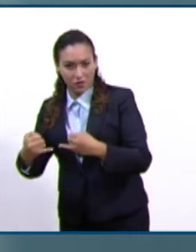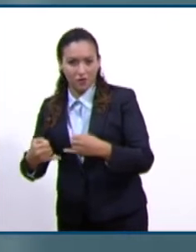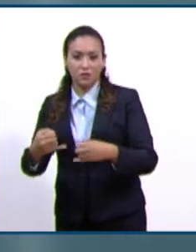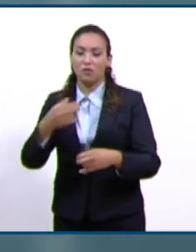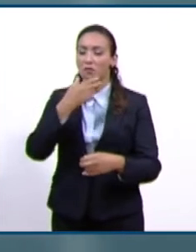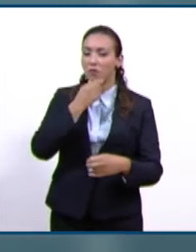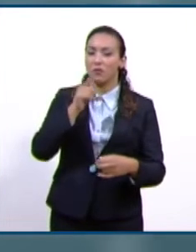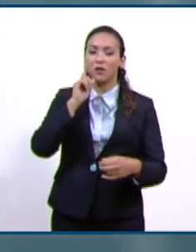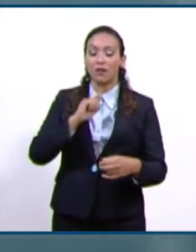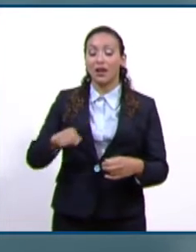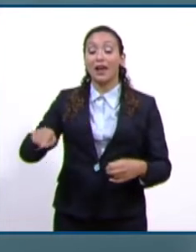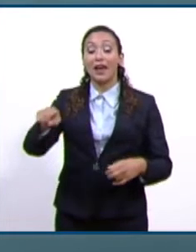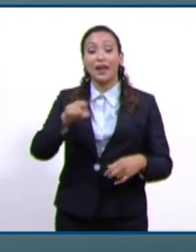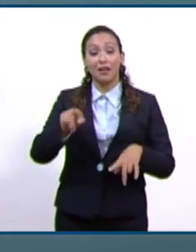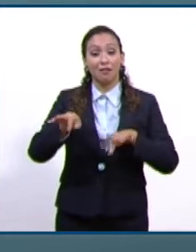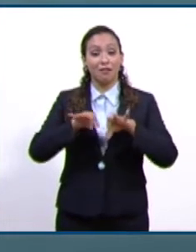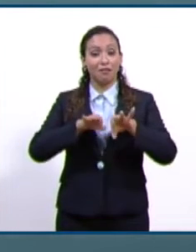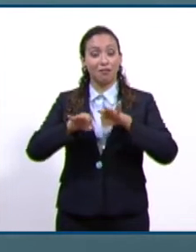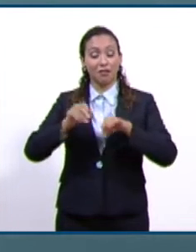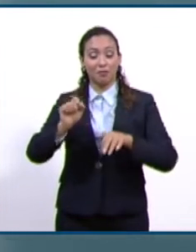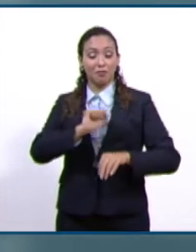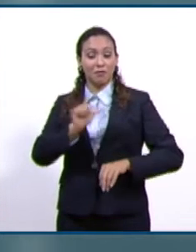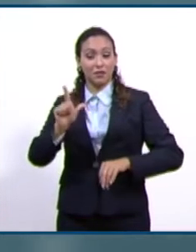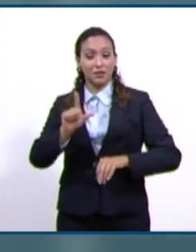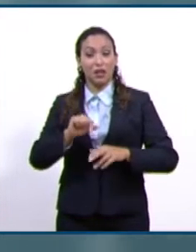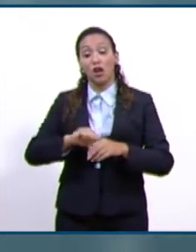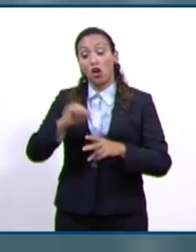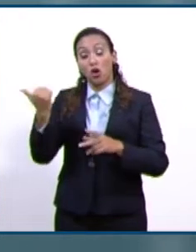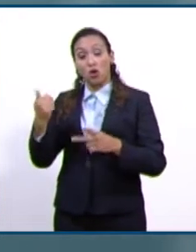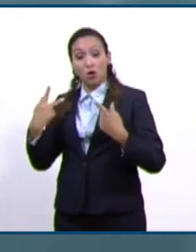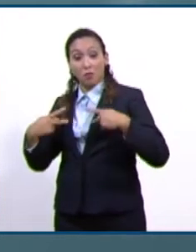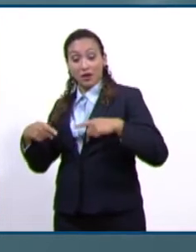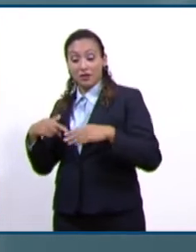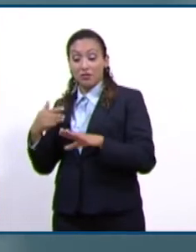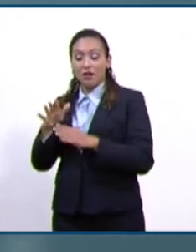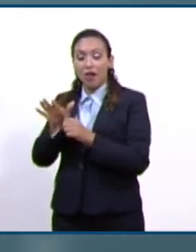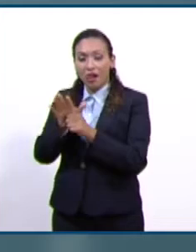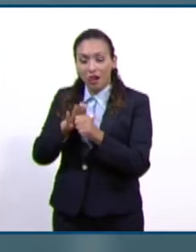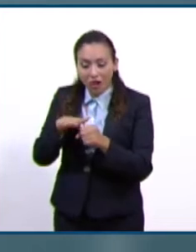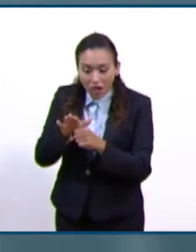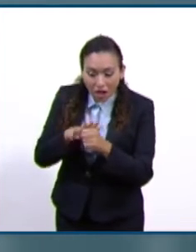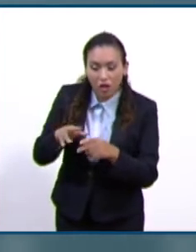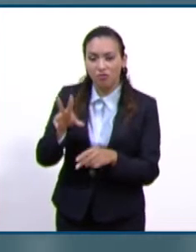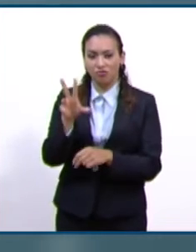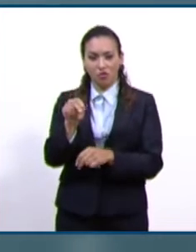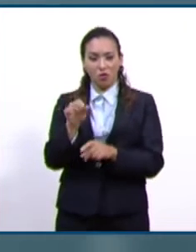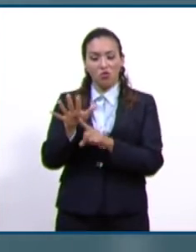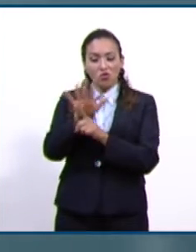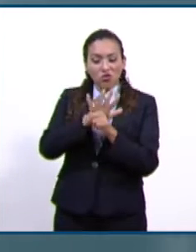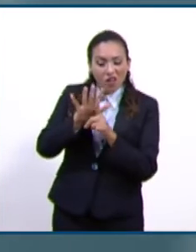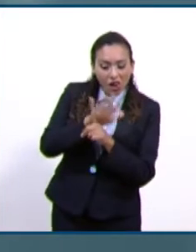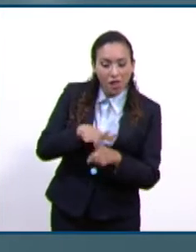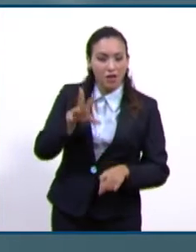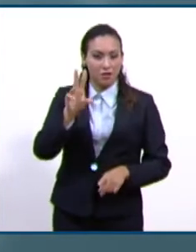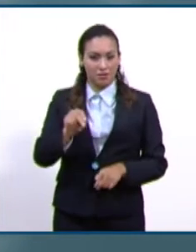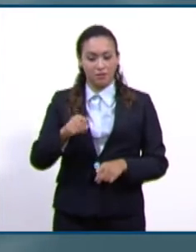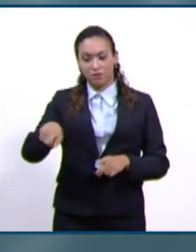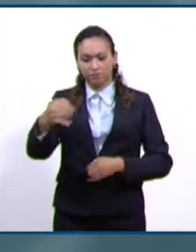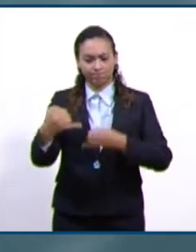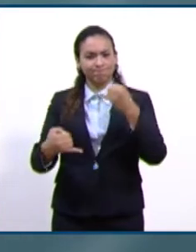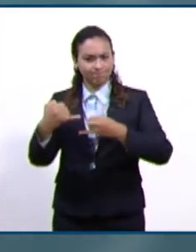estén libres de influencias tanto externas como internas. Para llevar a cabo la función de juzgador